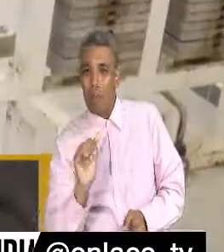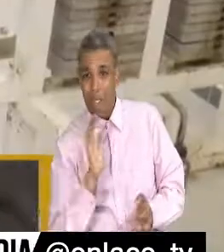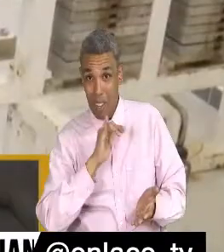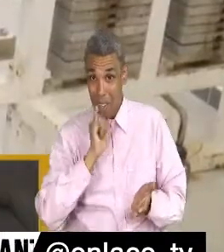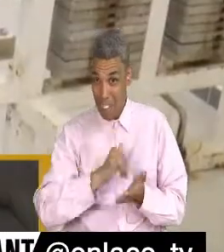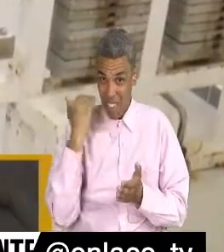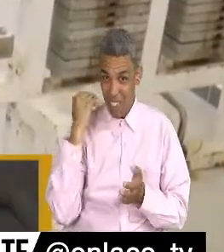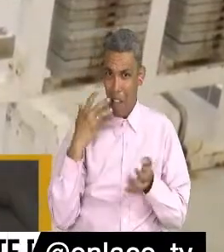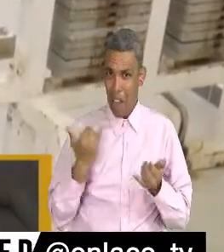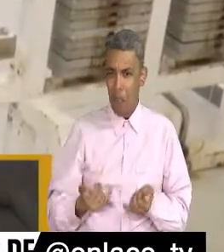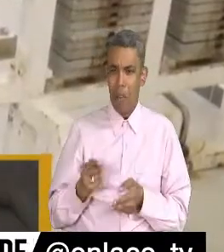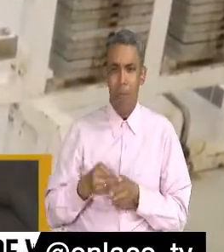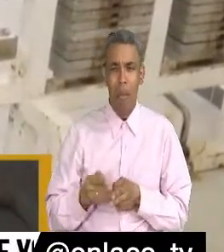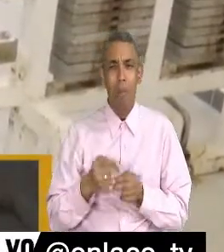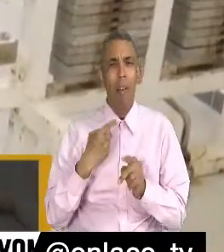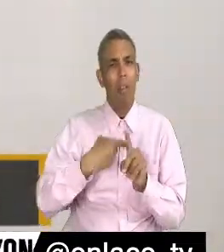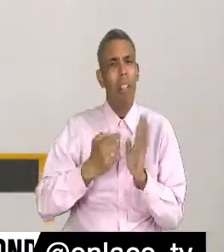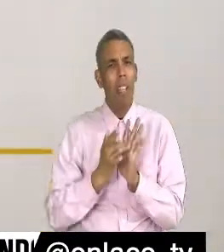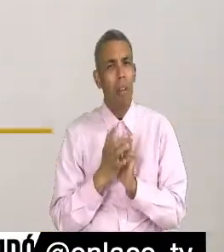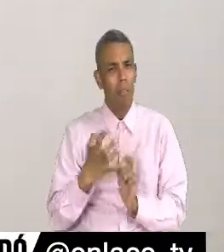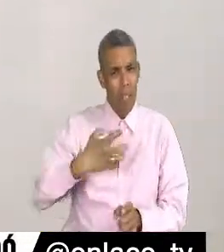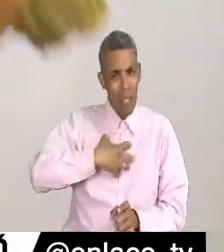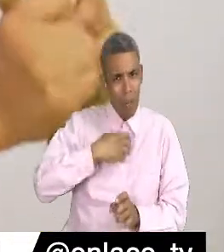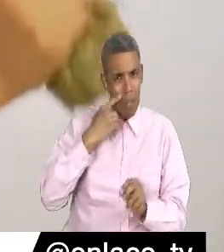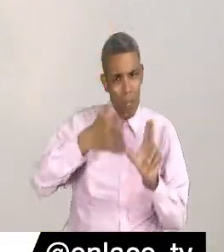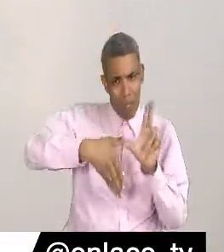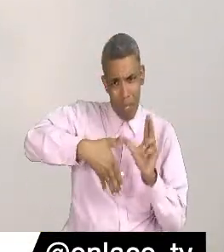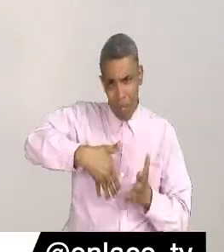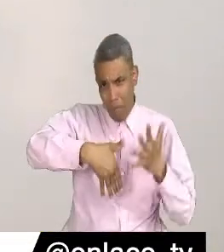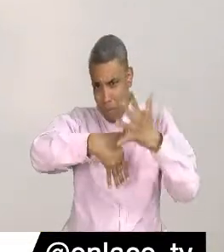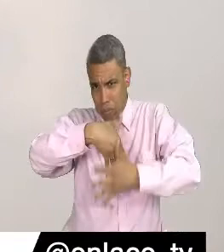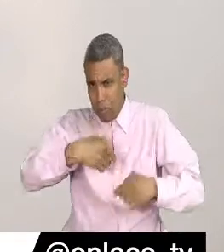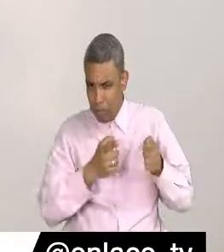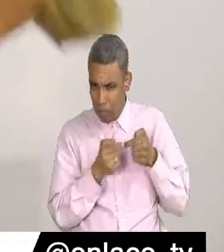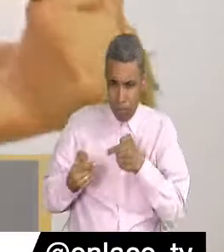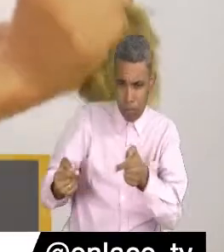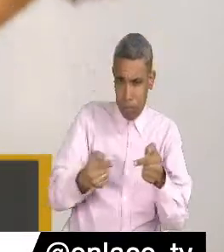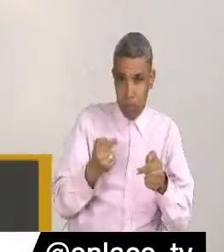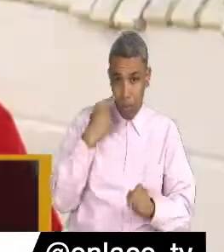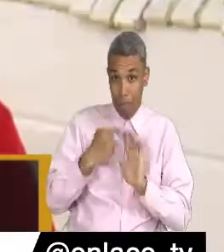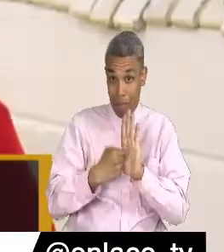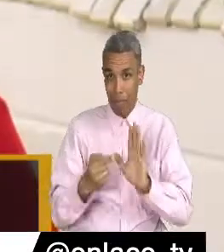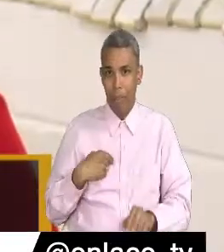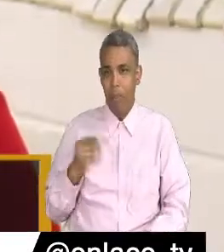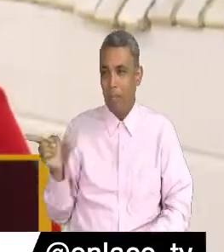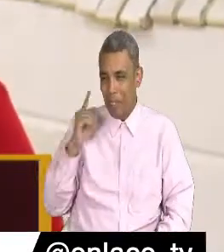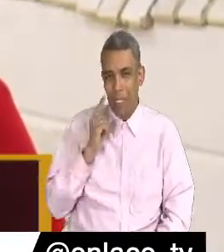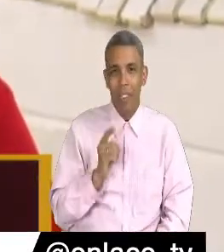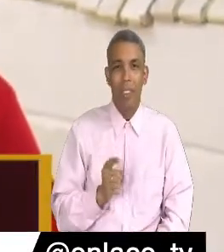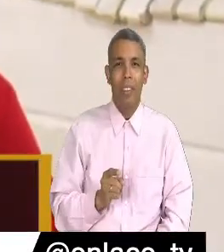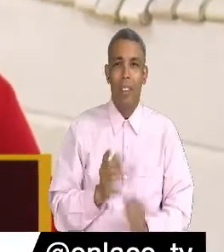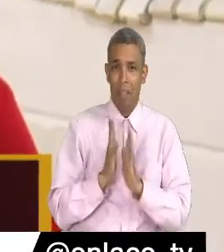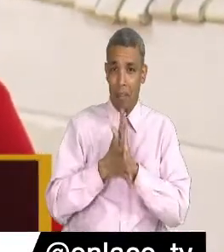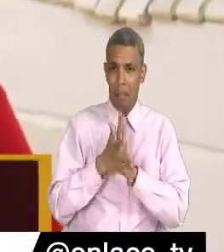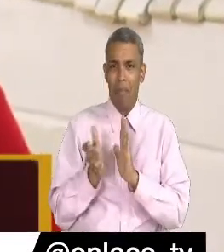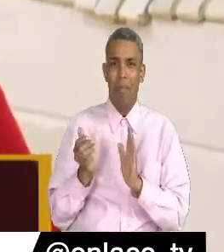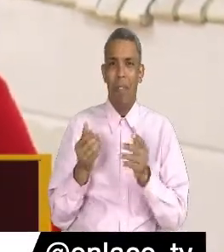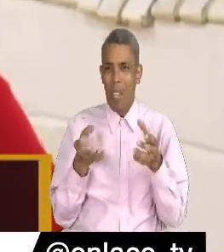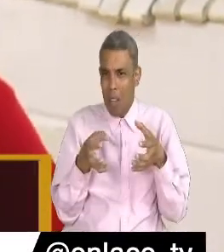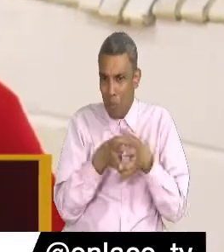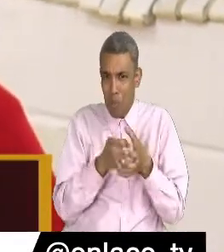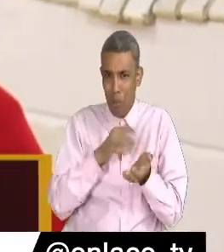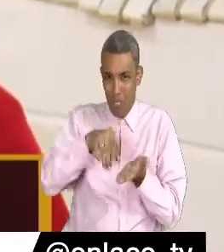jóvenes practicantes del canotaje en Santander. Rosmira Ortega, por ejemplo, es selección nacional y va por más. Cualquier persona no le llega esa gran oportunidad y